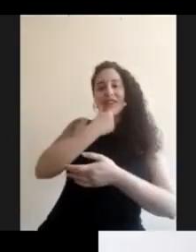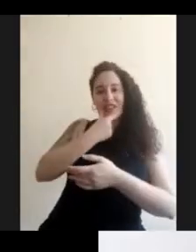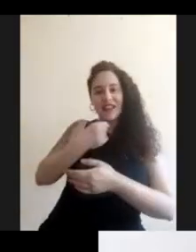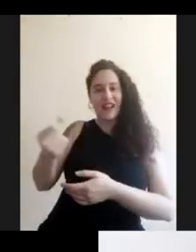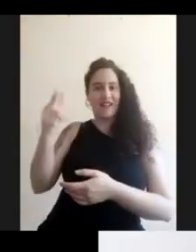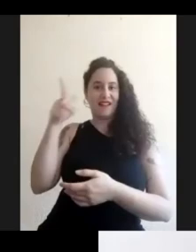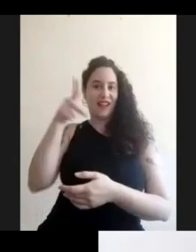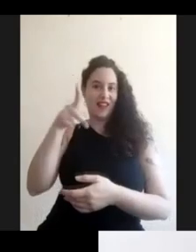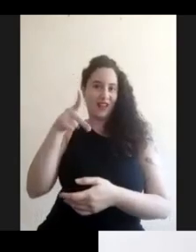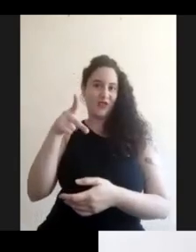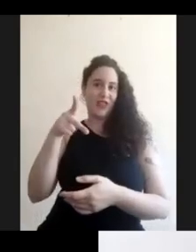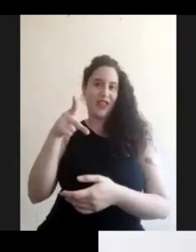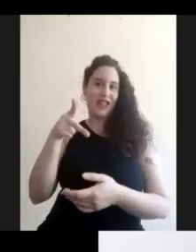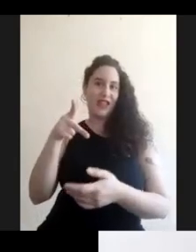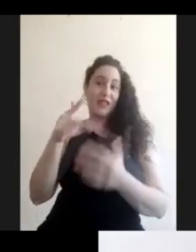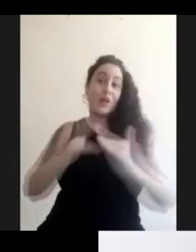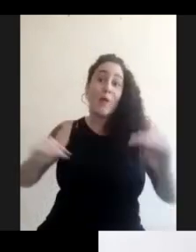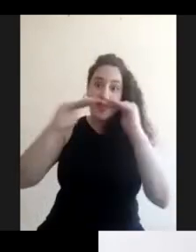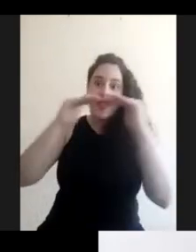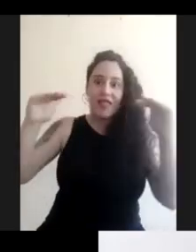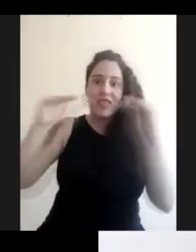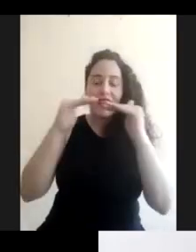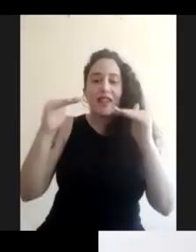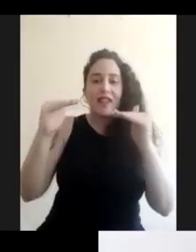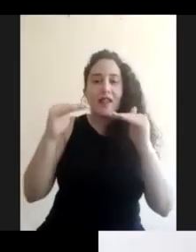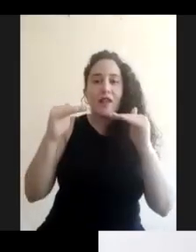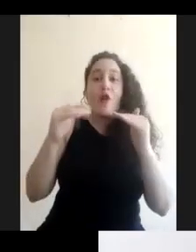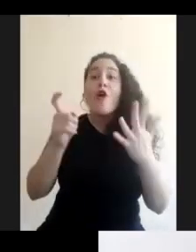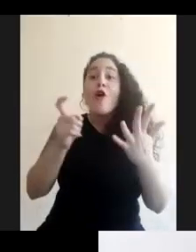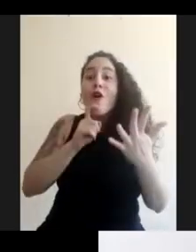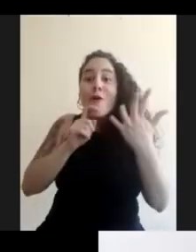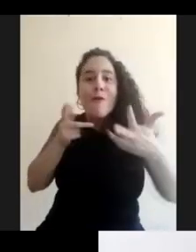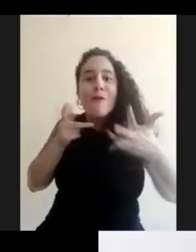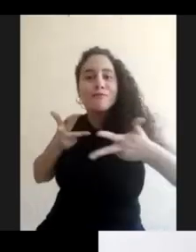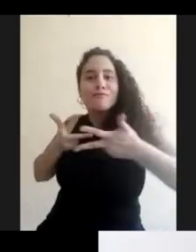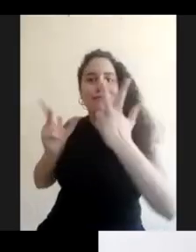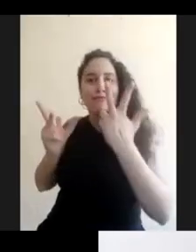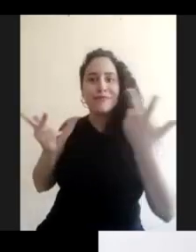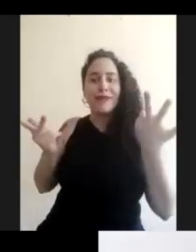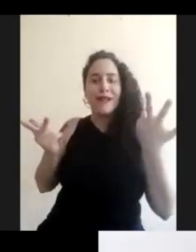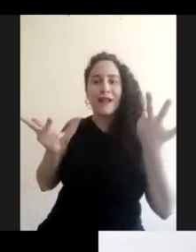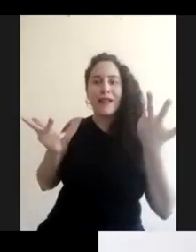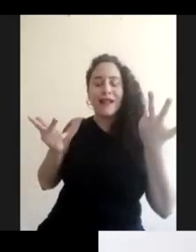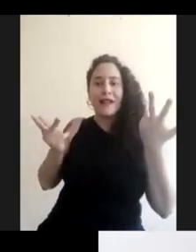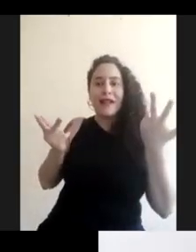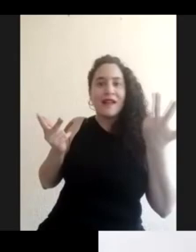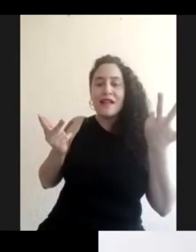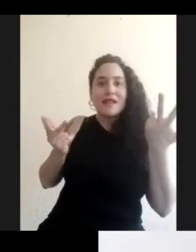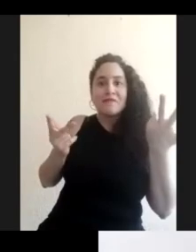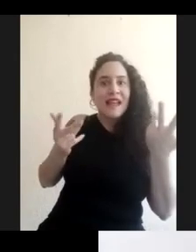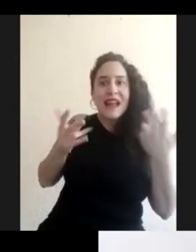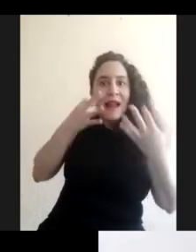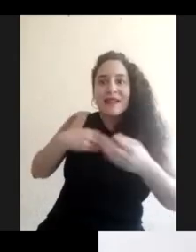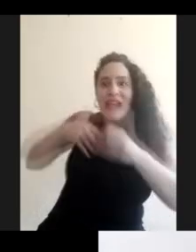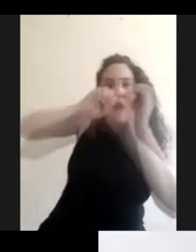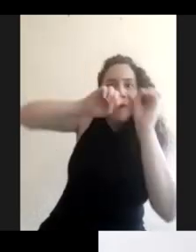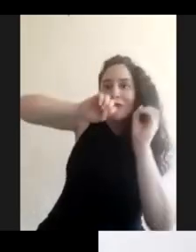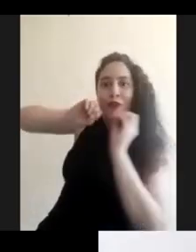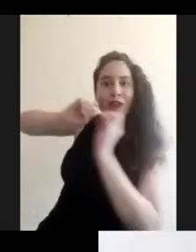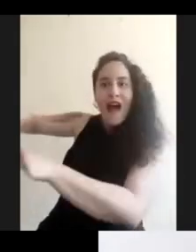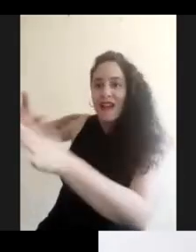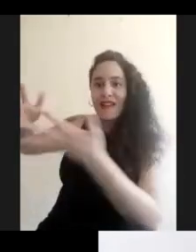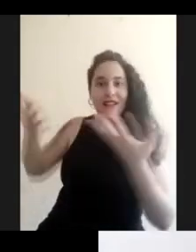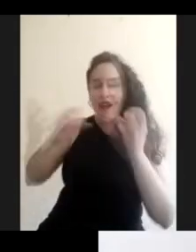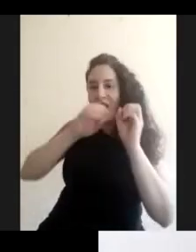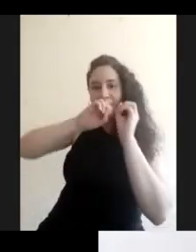derecho a esa igualdad, quede en manos de personas que ven, sencillamente son capaces de dejar abandonadas a su suerte